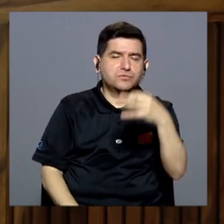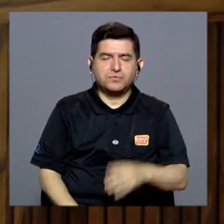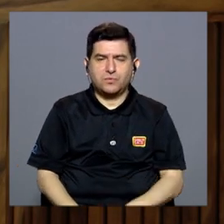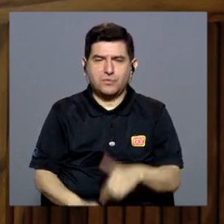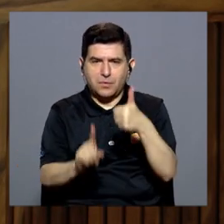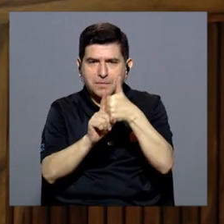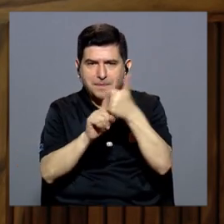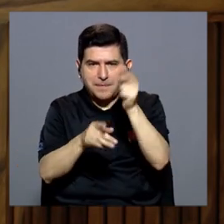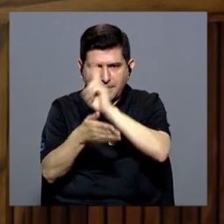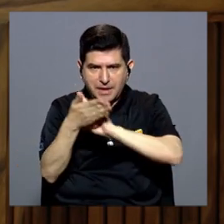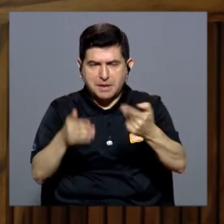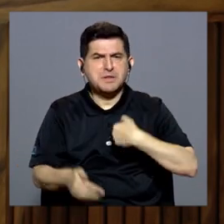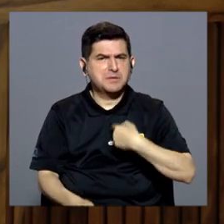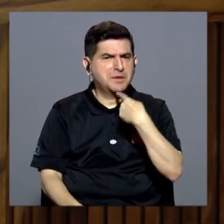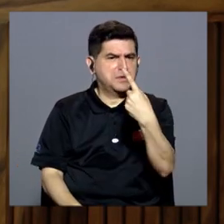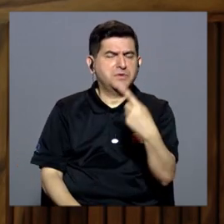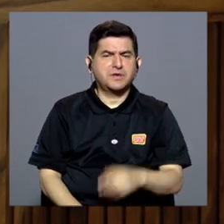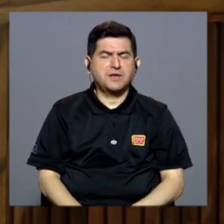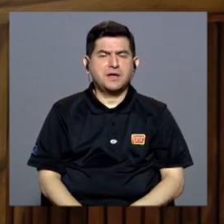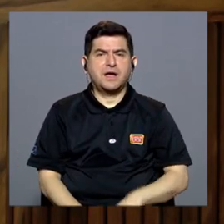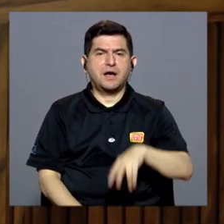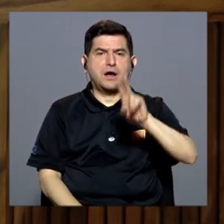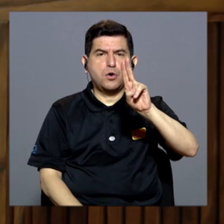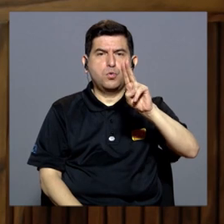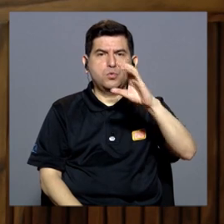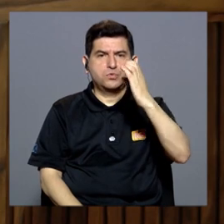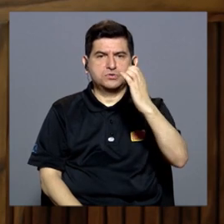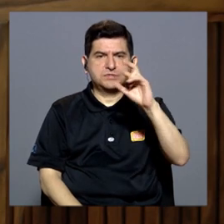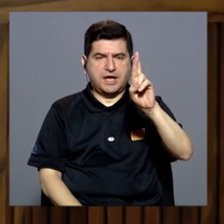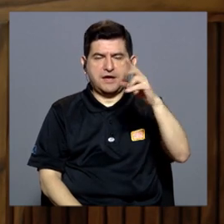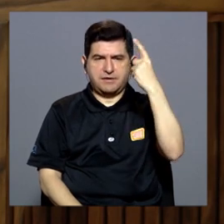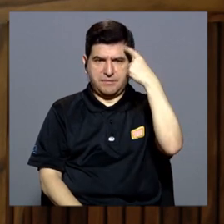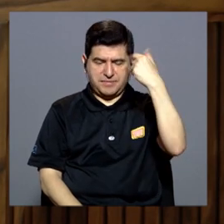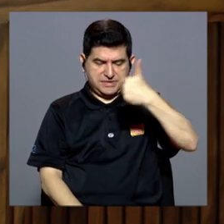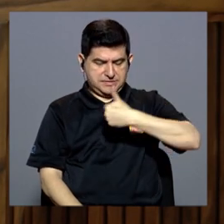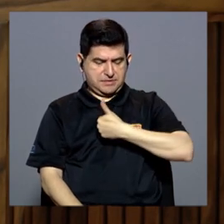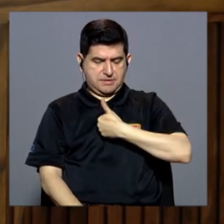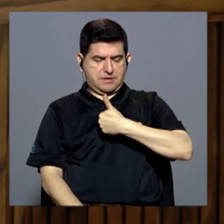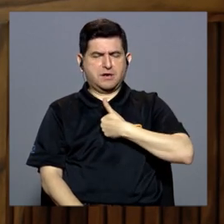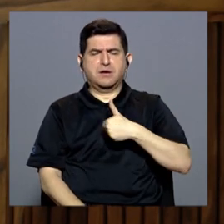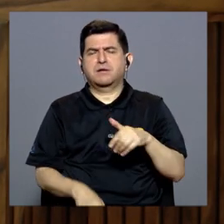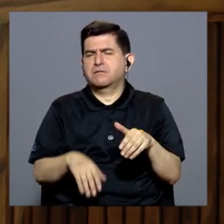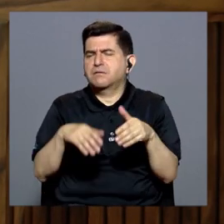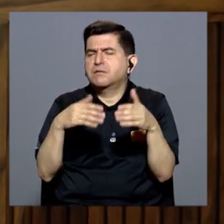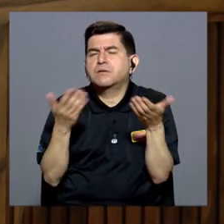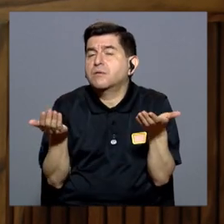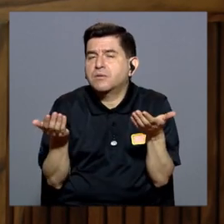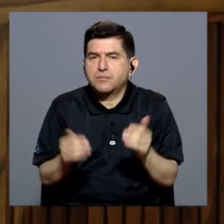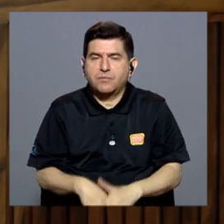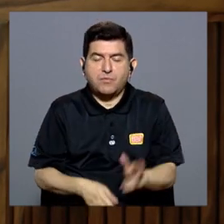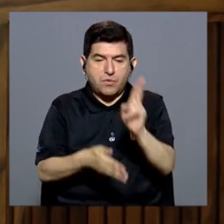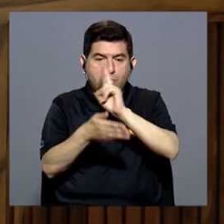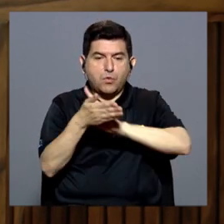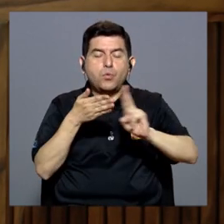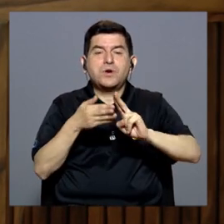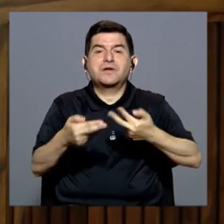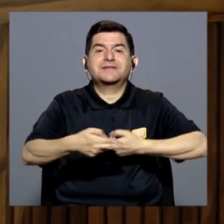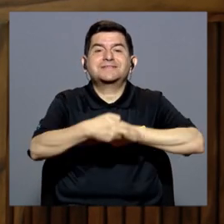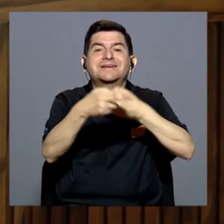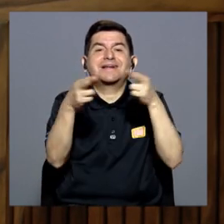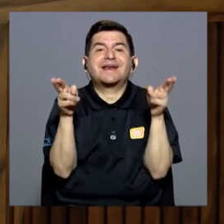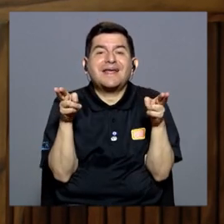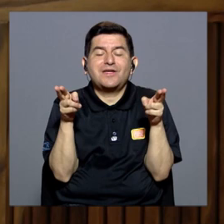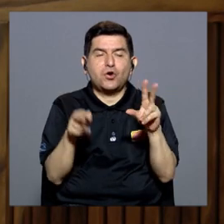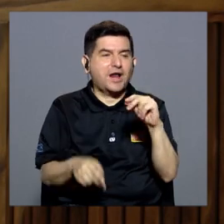yo también diría que la Universidad de Costa Rica debe concebirse a sí misma como una universidad regional. O sea,